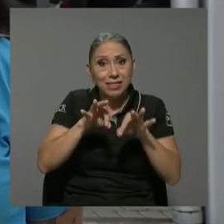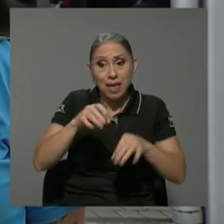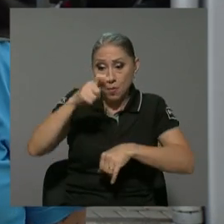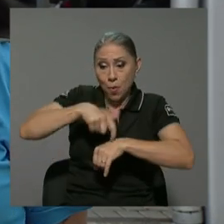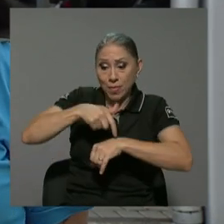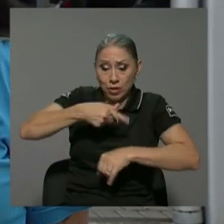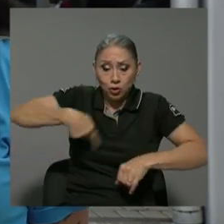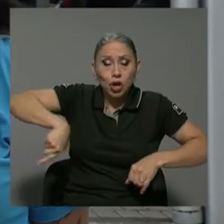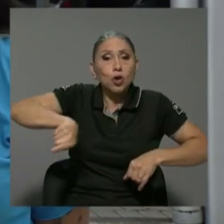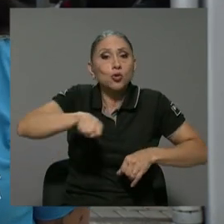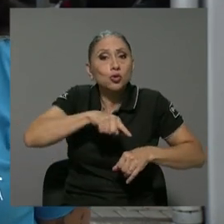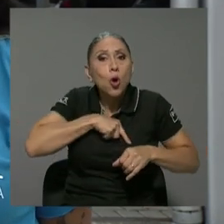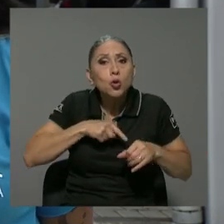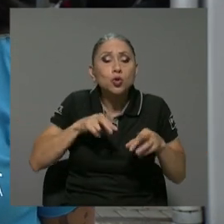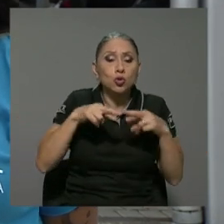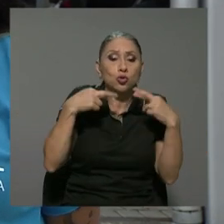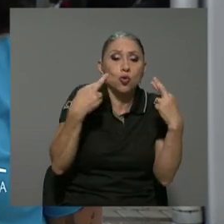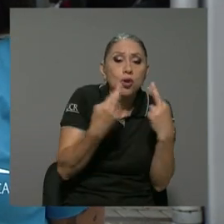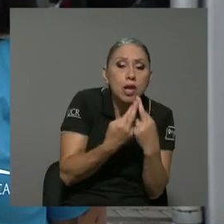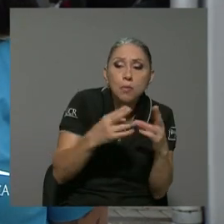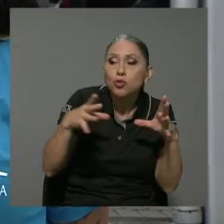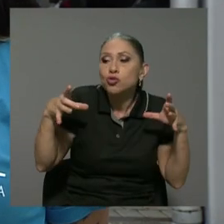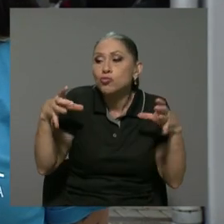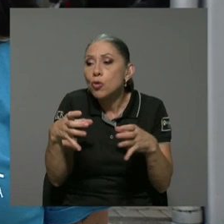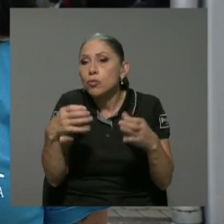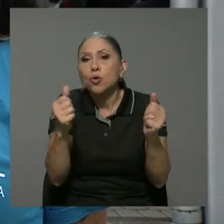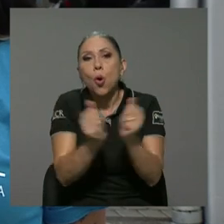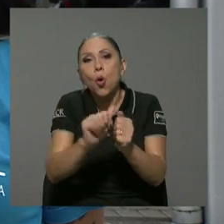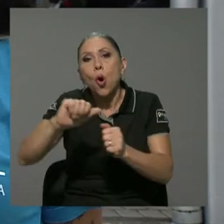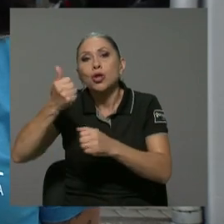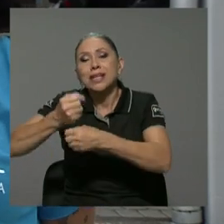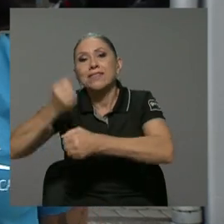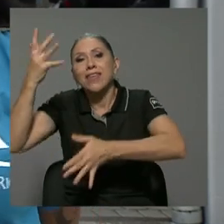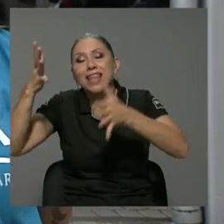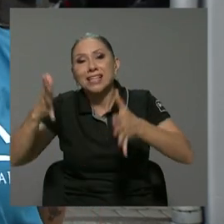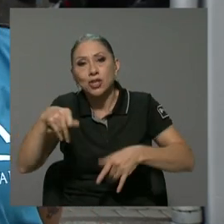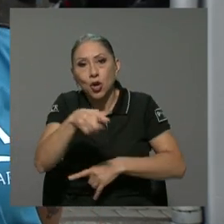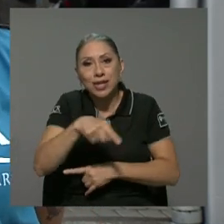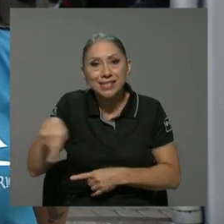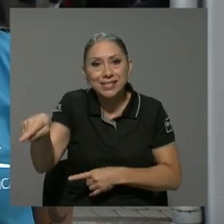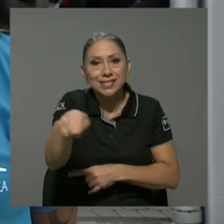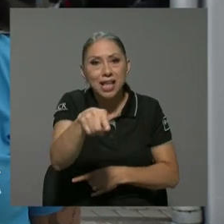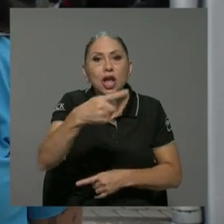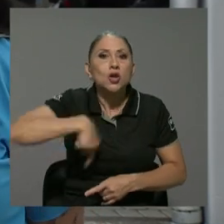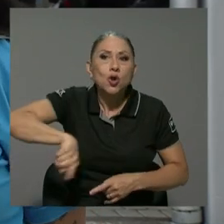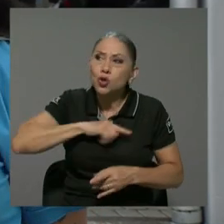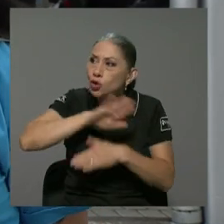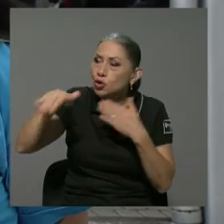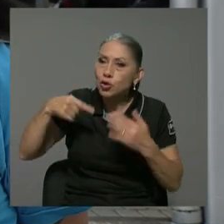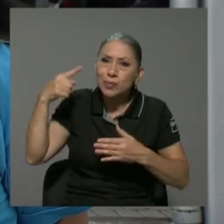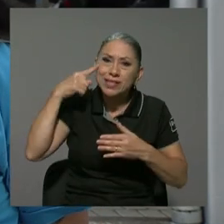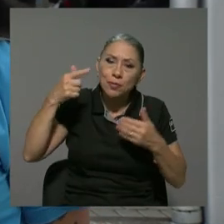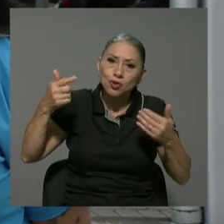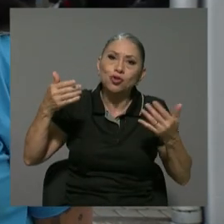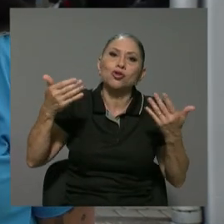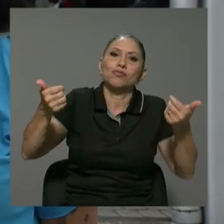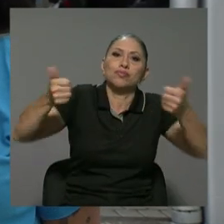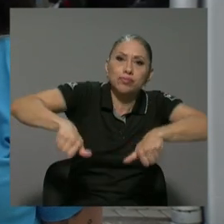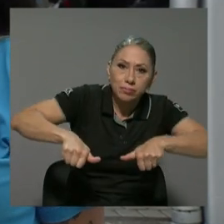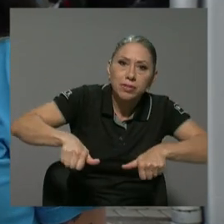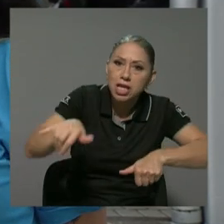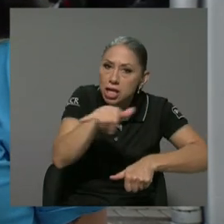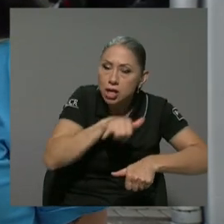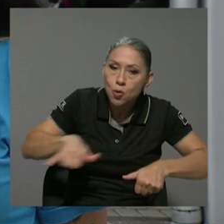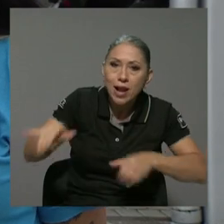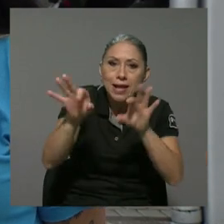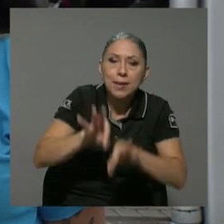seguimos compartiendo con las demás federaciones, hemos coincidido en el asunto de que es importante defender un 8% para la educación pública.